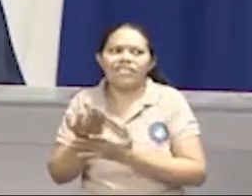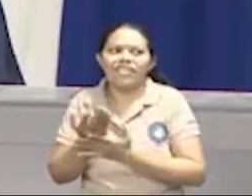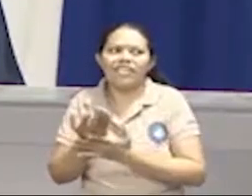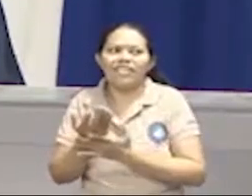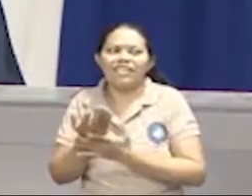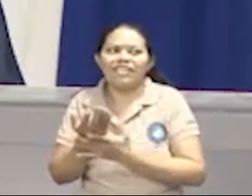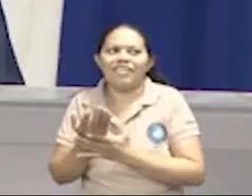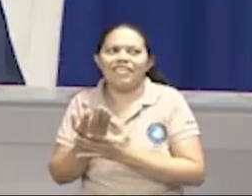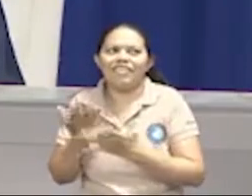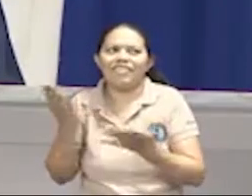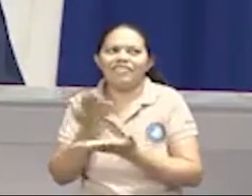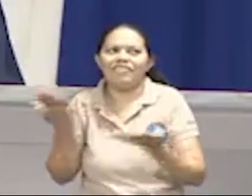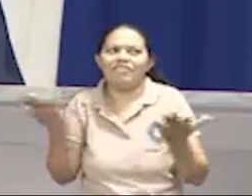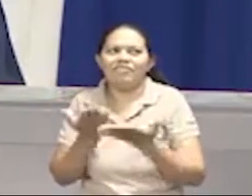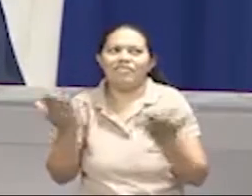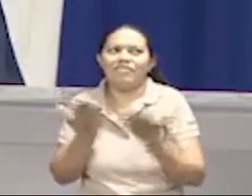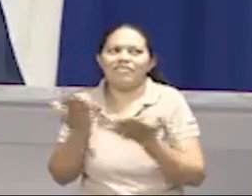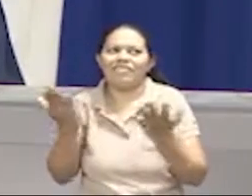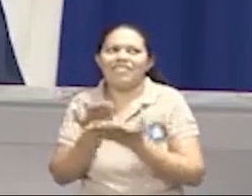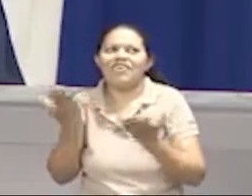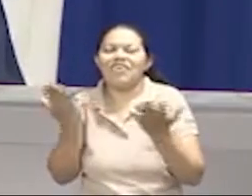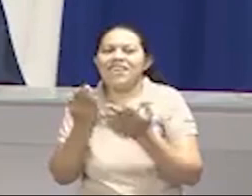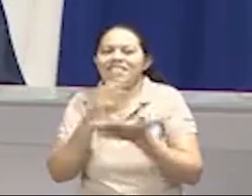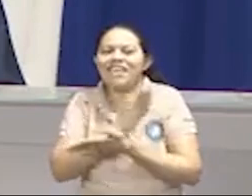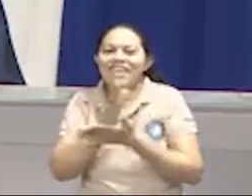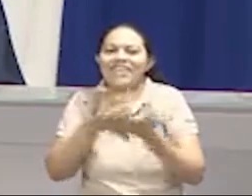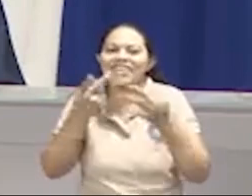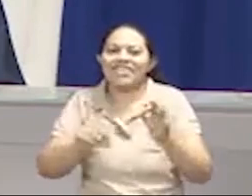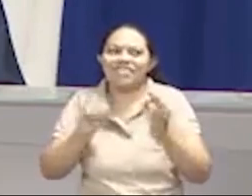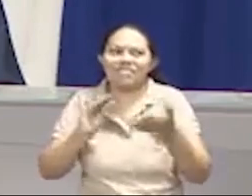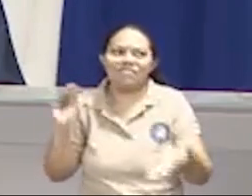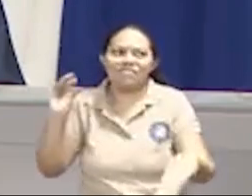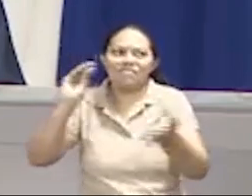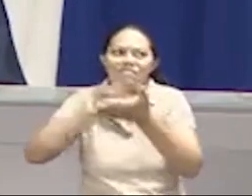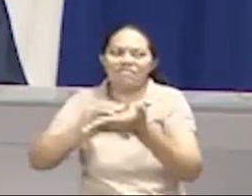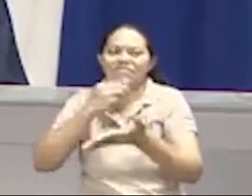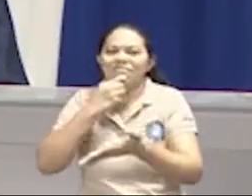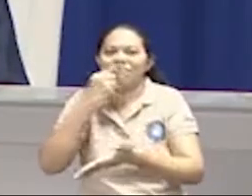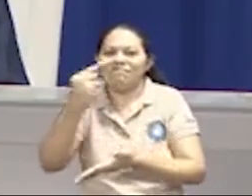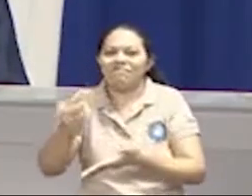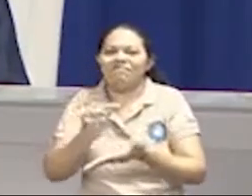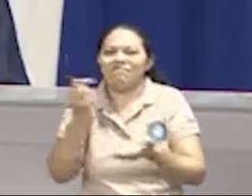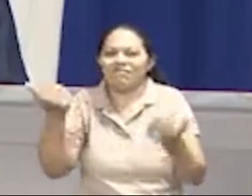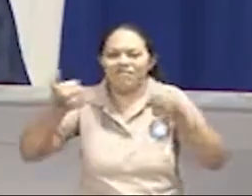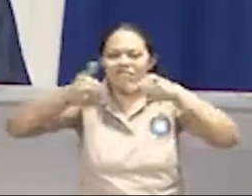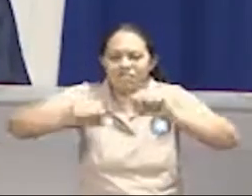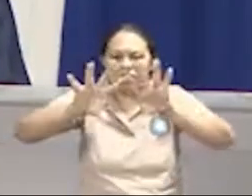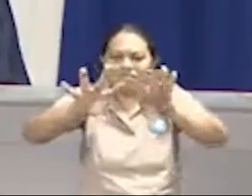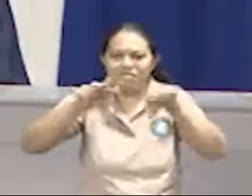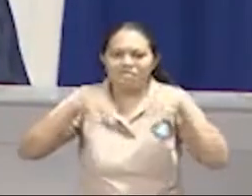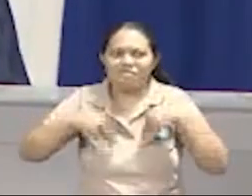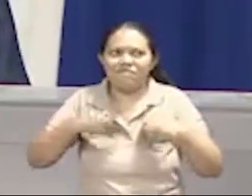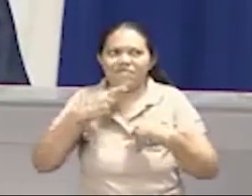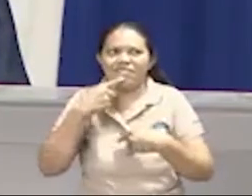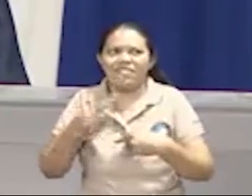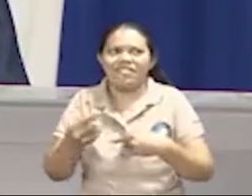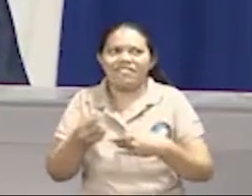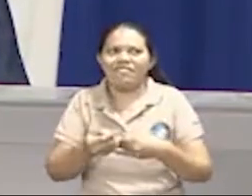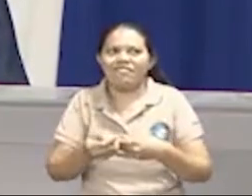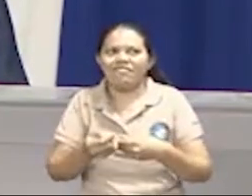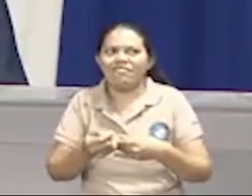República de Belarus proporciona el crédito bajo los siguientes términos y condiciones establecidos en el acuerdo entre el gobierno y el